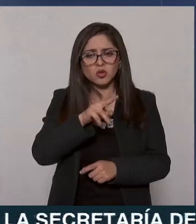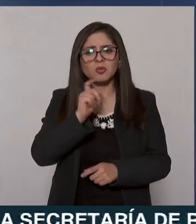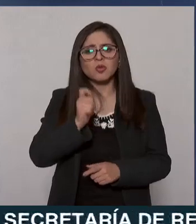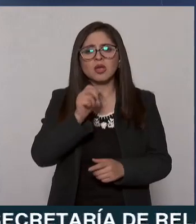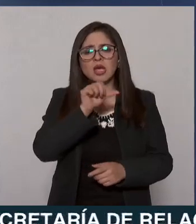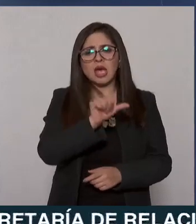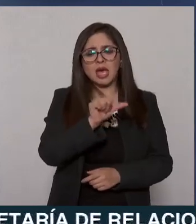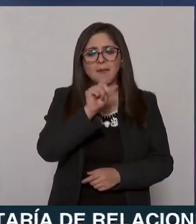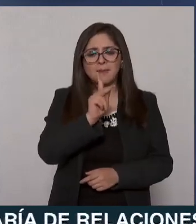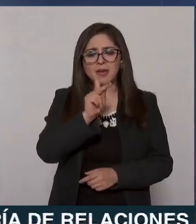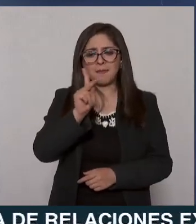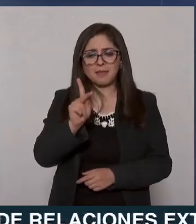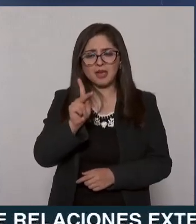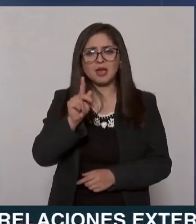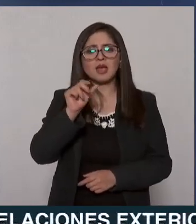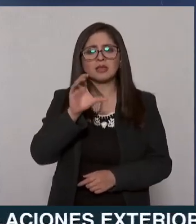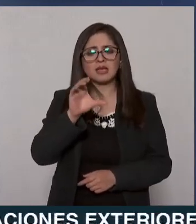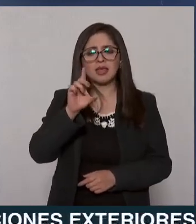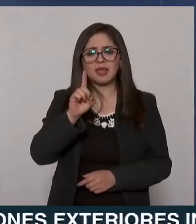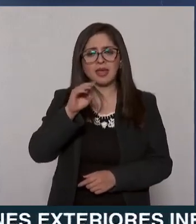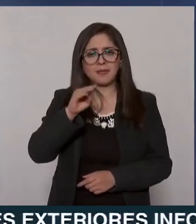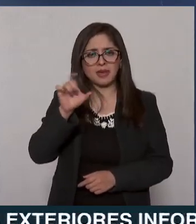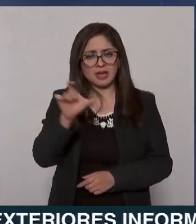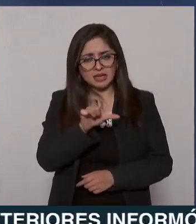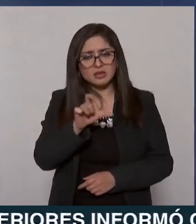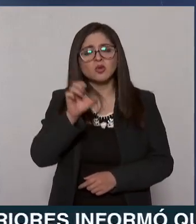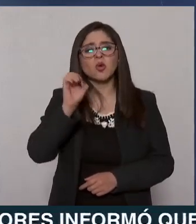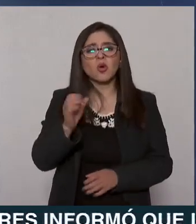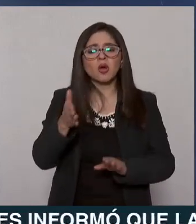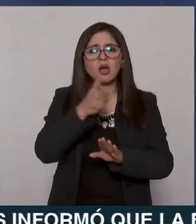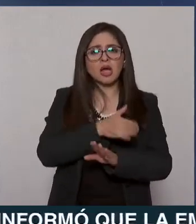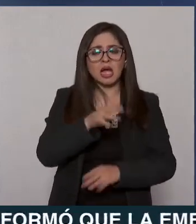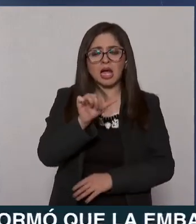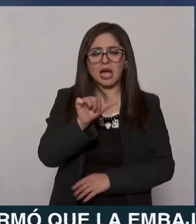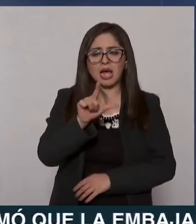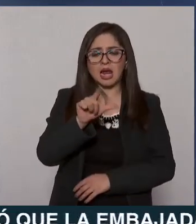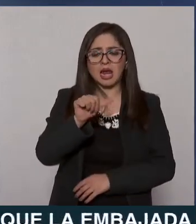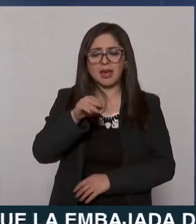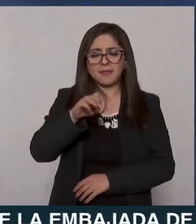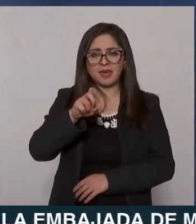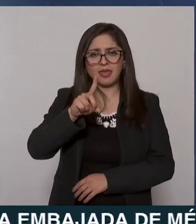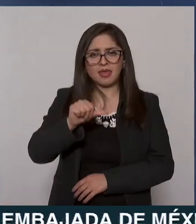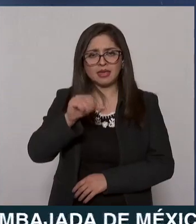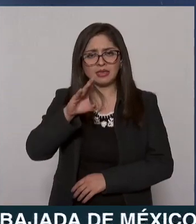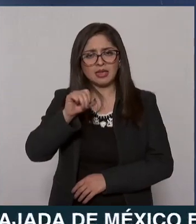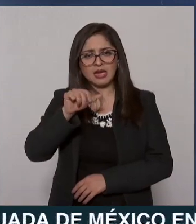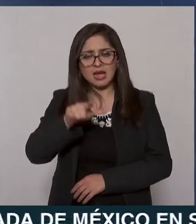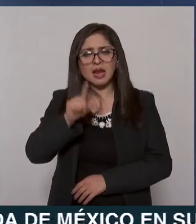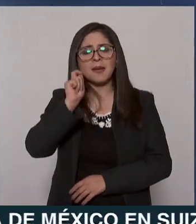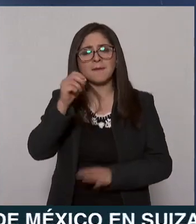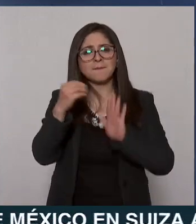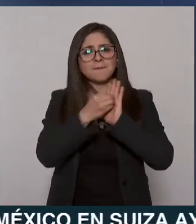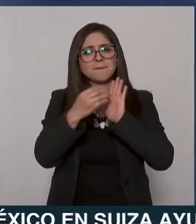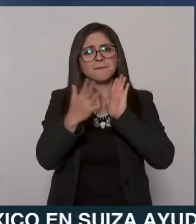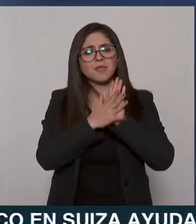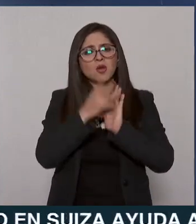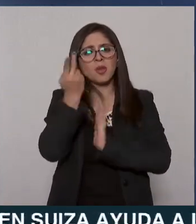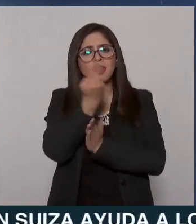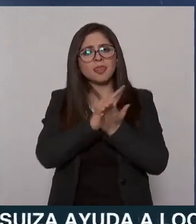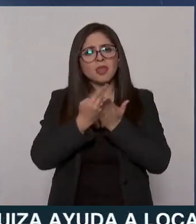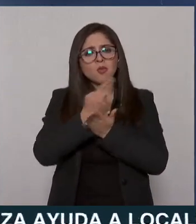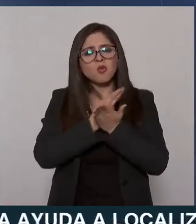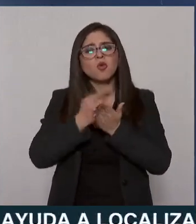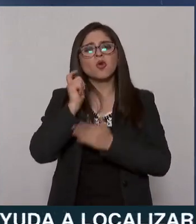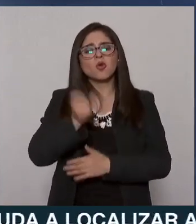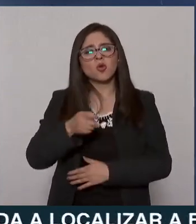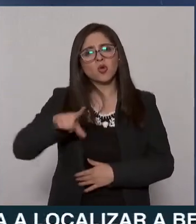CDMX, App CDMX, o con el nombre anterior, Alameda Central también la va a encontrar. La primera que encuentren con el iconito del Gobierno de la Ciudad de México,